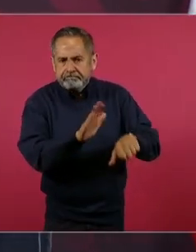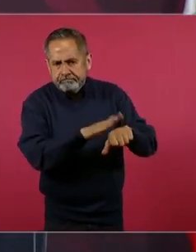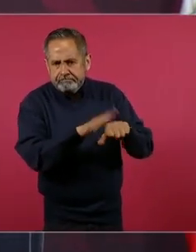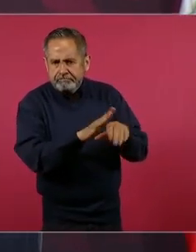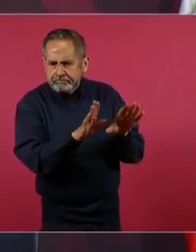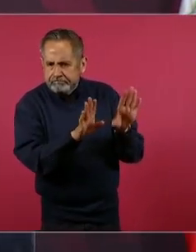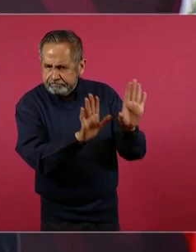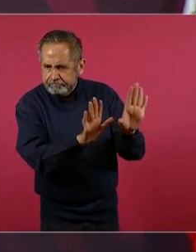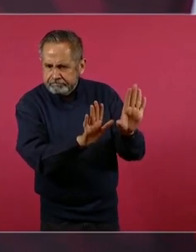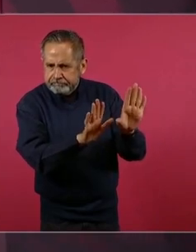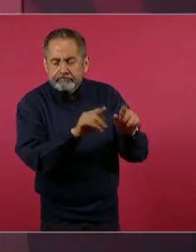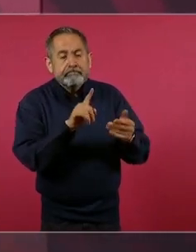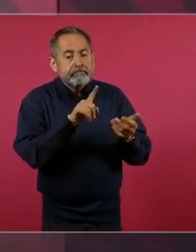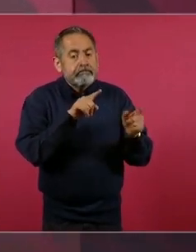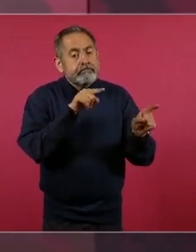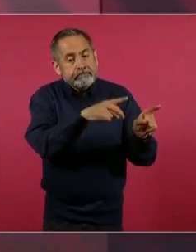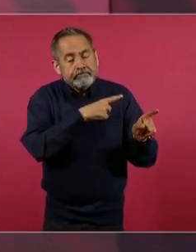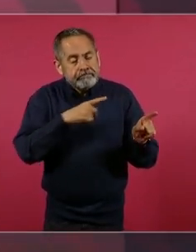lo tienen que ir